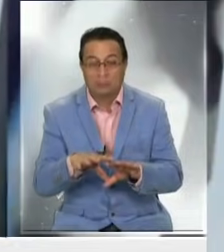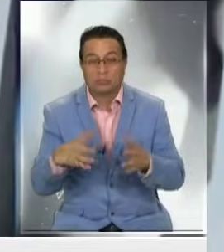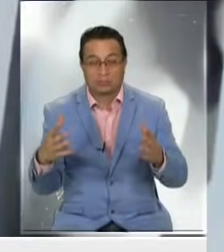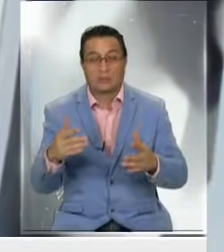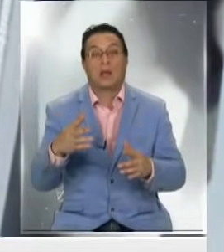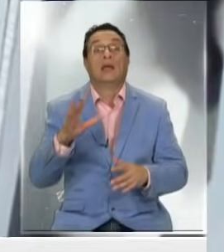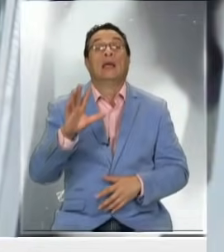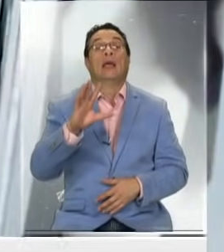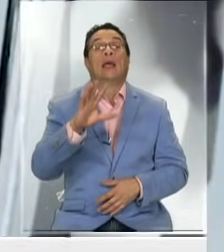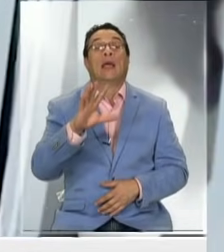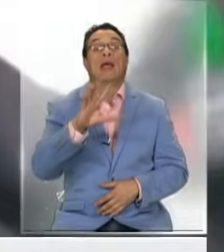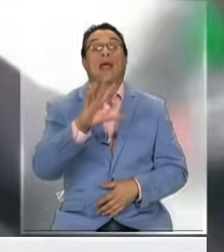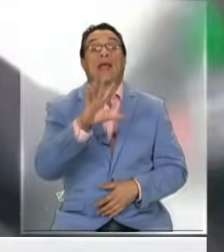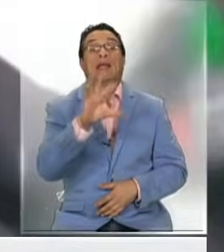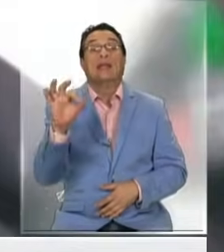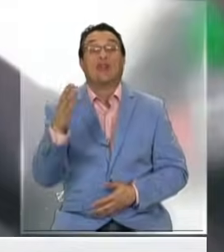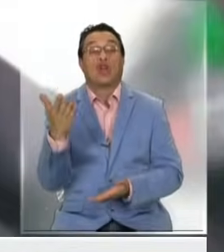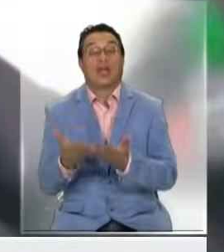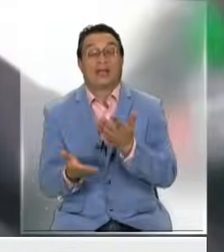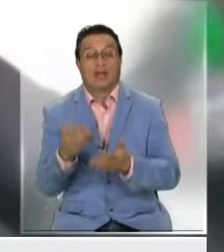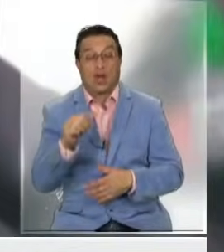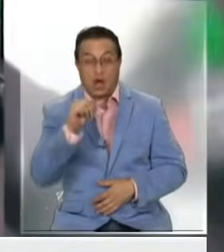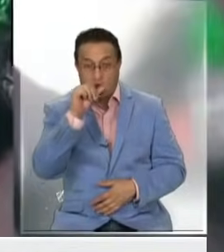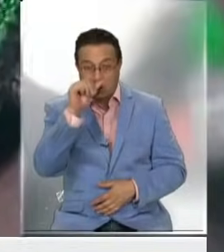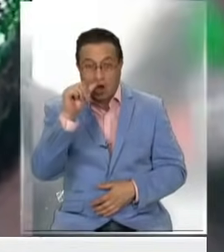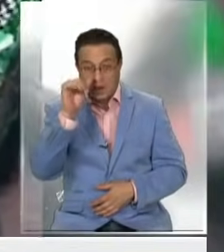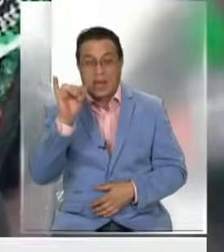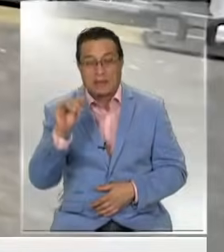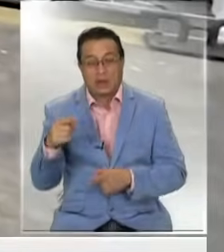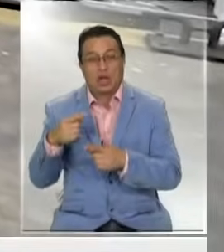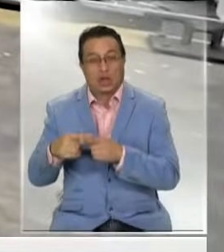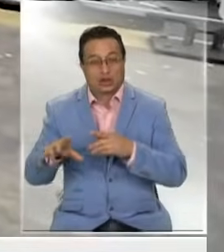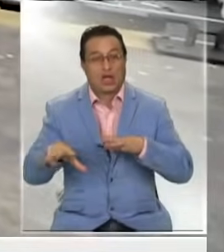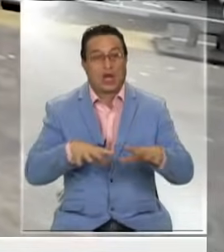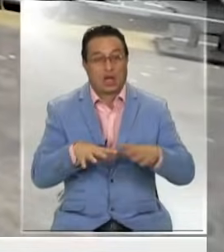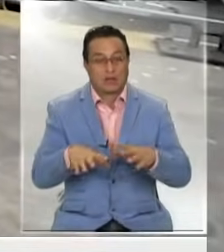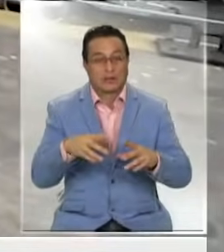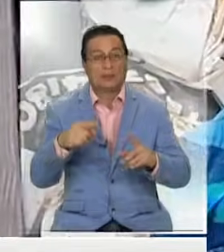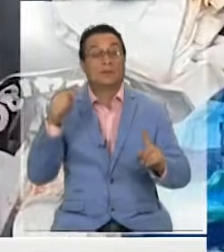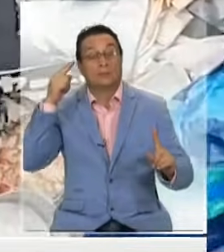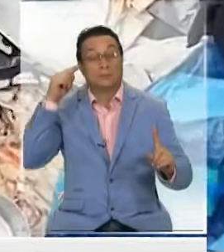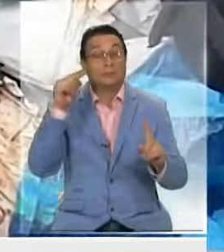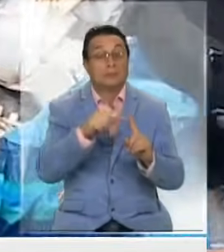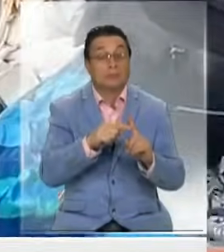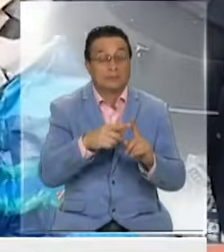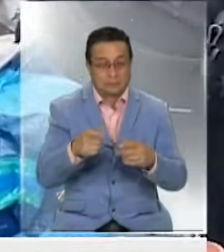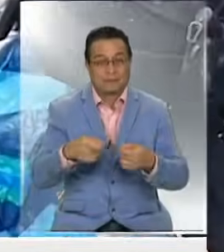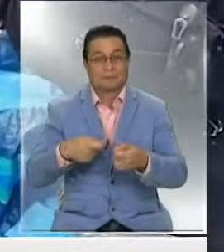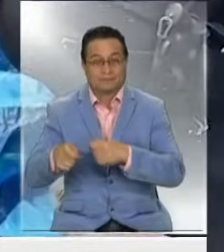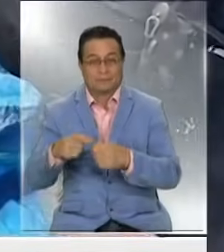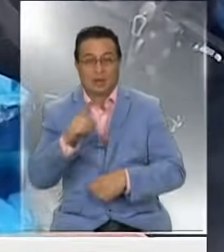media tonelada de cocaína y varias otras sustancias más. El fin, adivine, hacer y